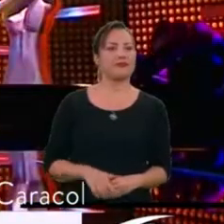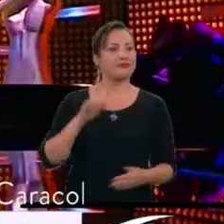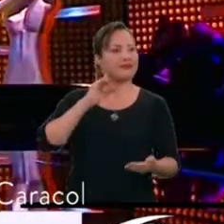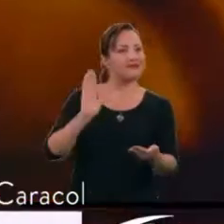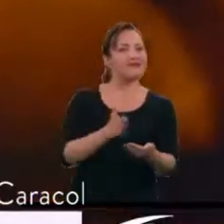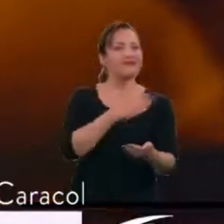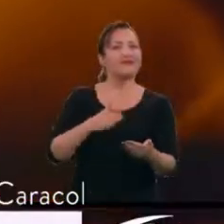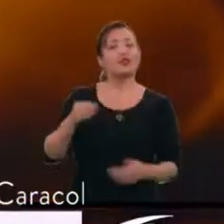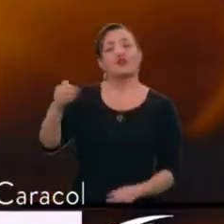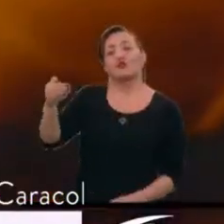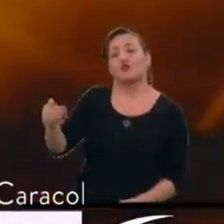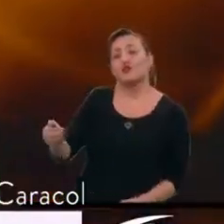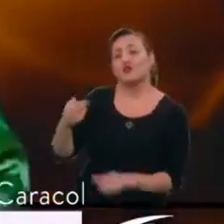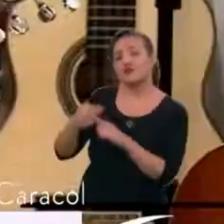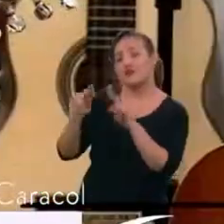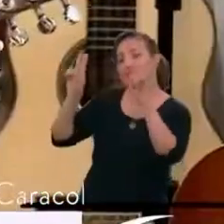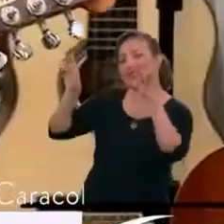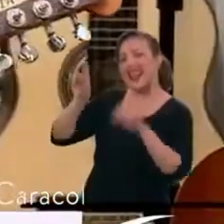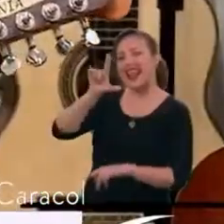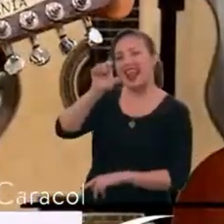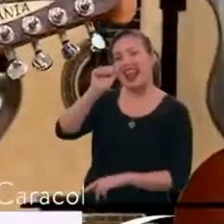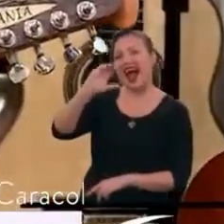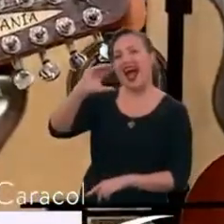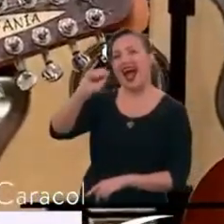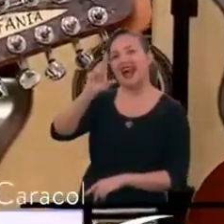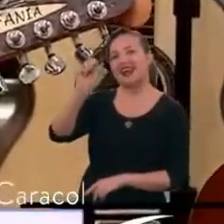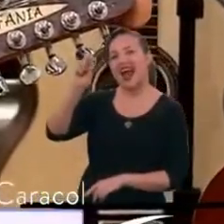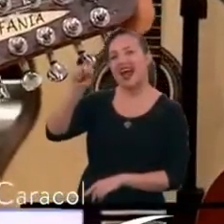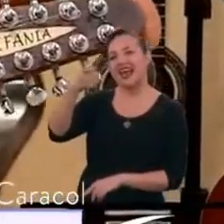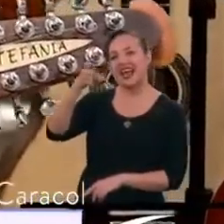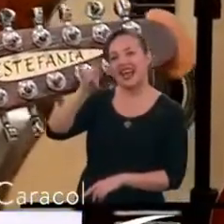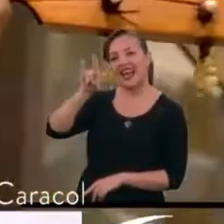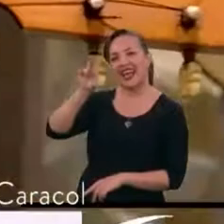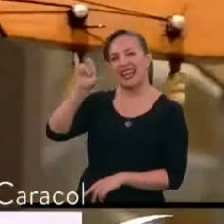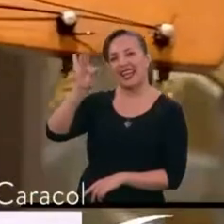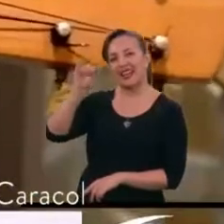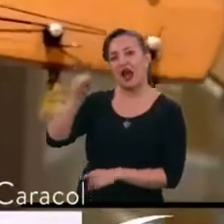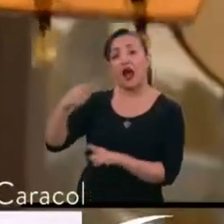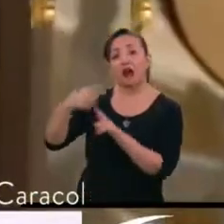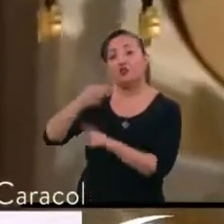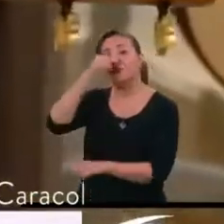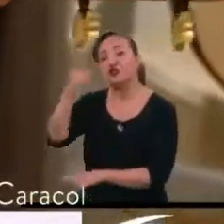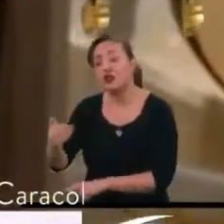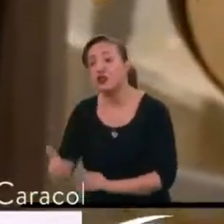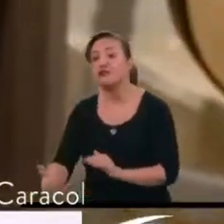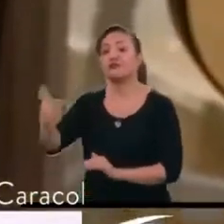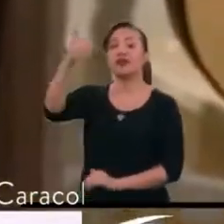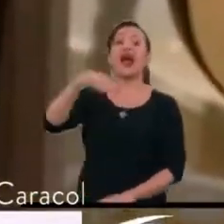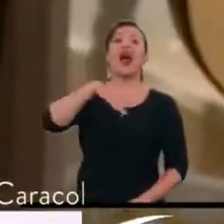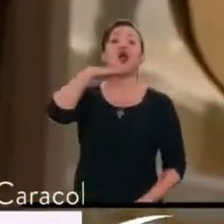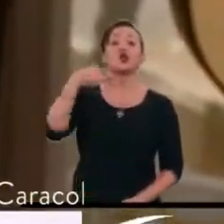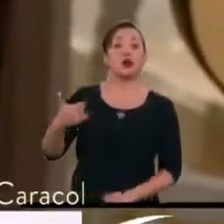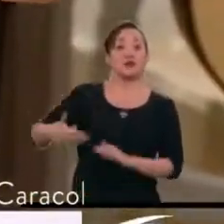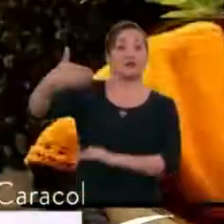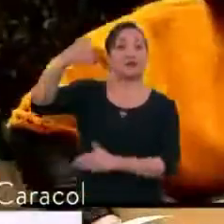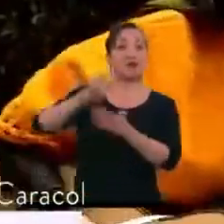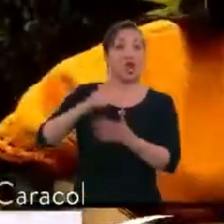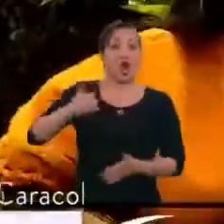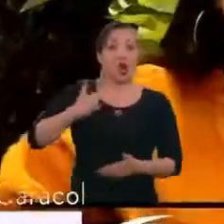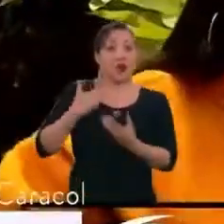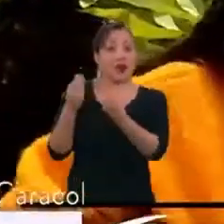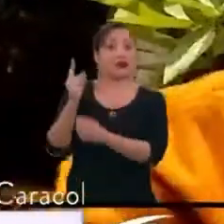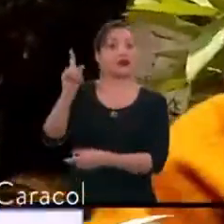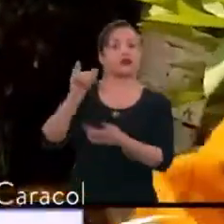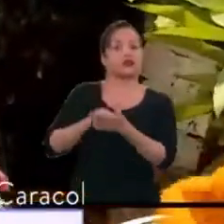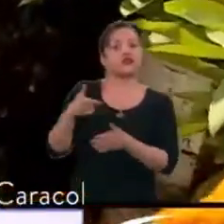La carranguerita pasó de niña a adolescente. Tiene 13 años y a pesar de estar influenciada por diferentes géneros musicales,